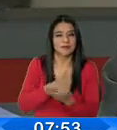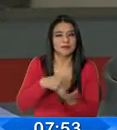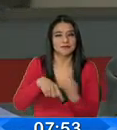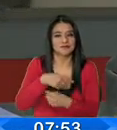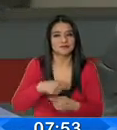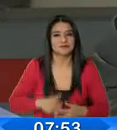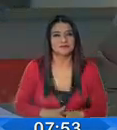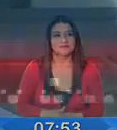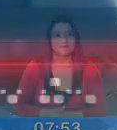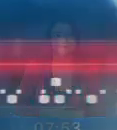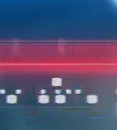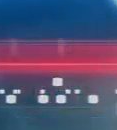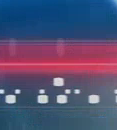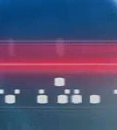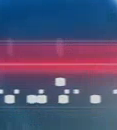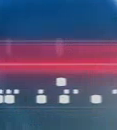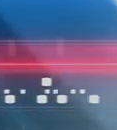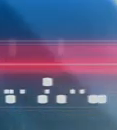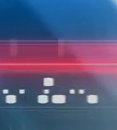venimos.